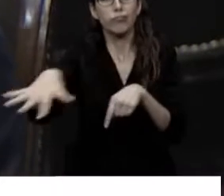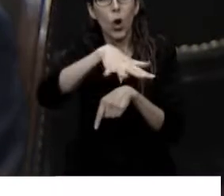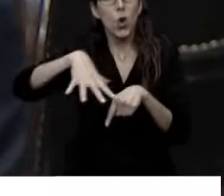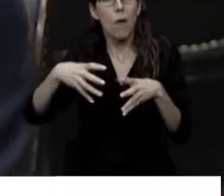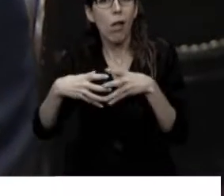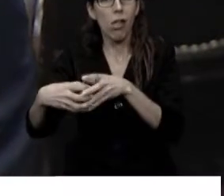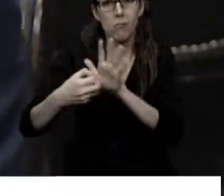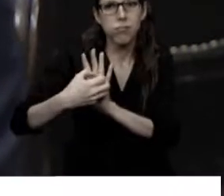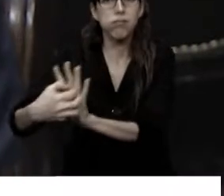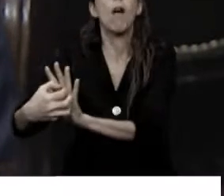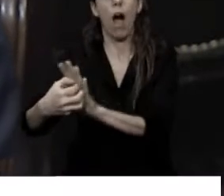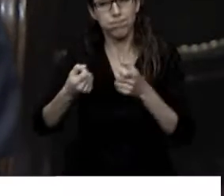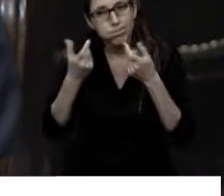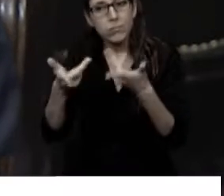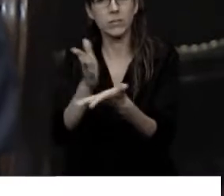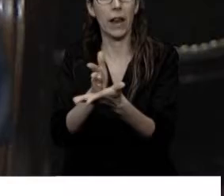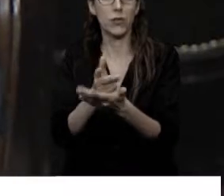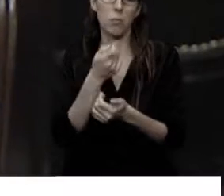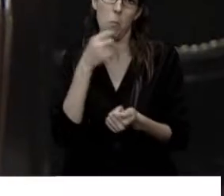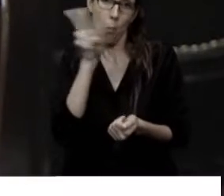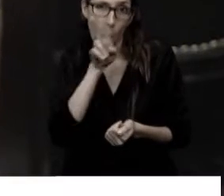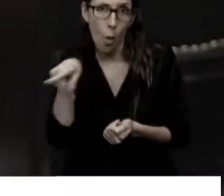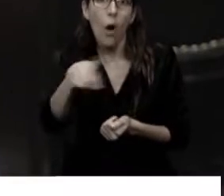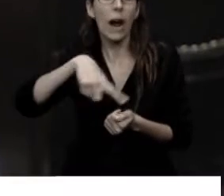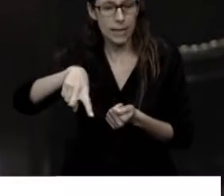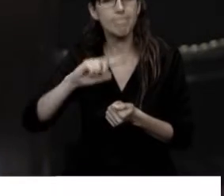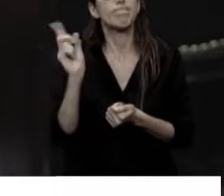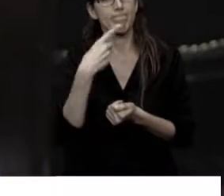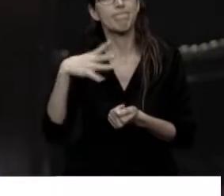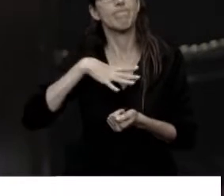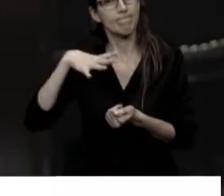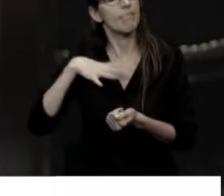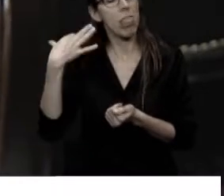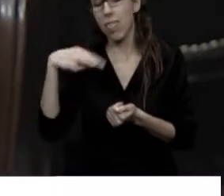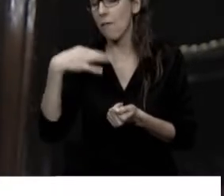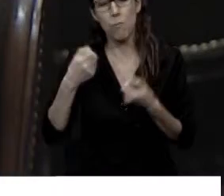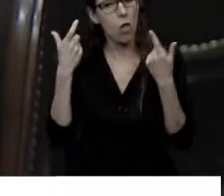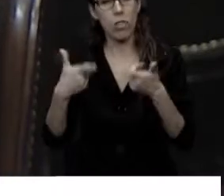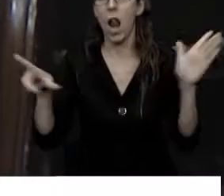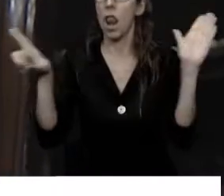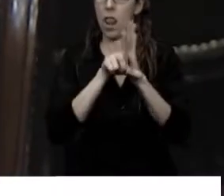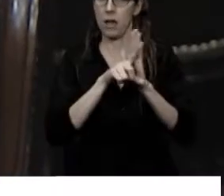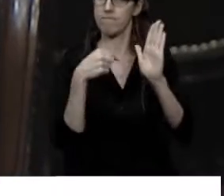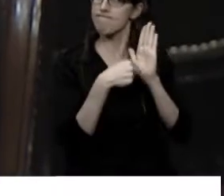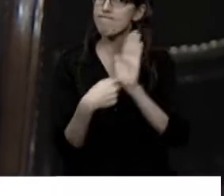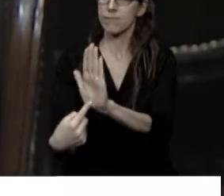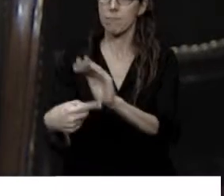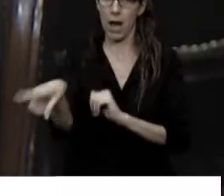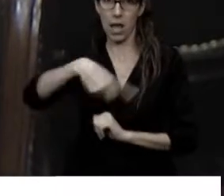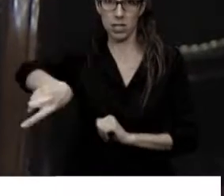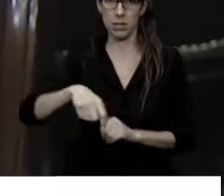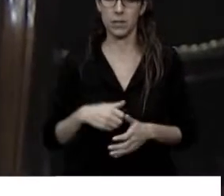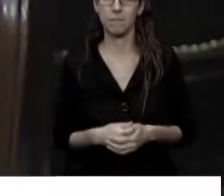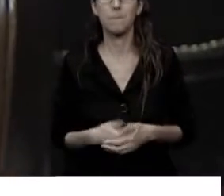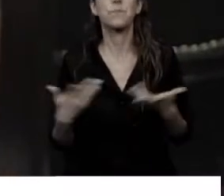están excluidos, en las mujeres a las quienes le debemos esta ley en el día de la fecha. Es nuestra historia, y